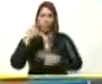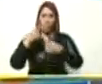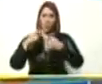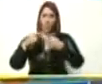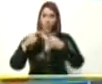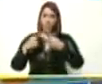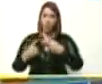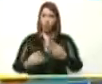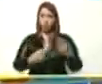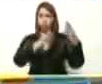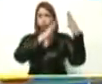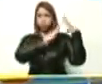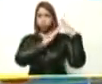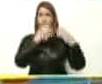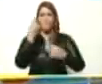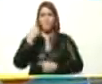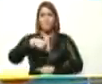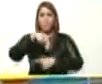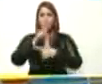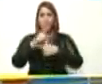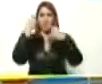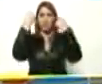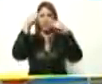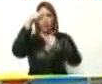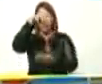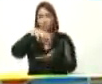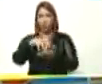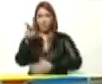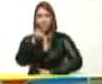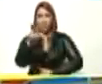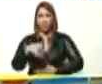cargos, de primer nivel, del estado venezolano,